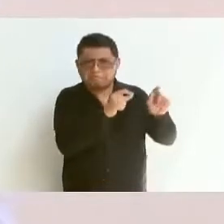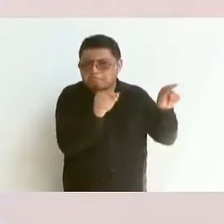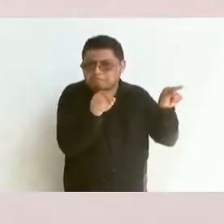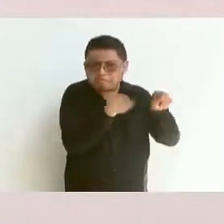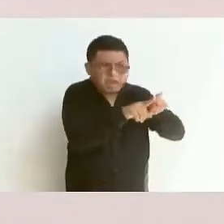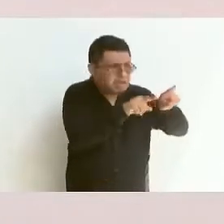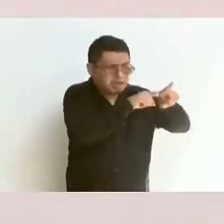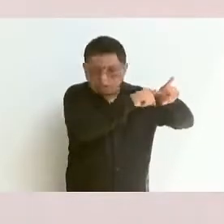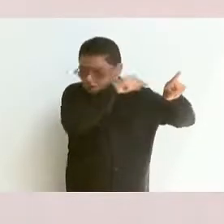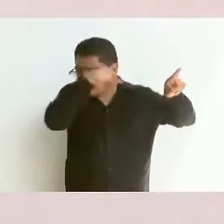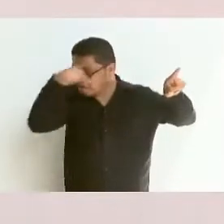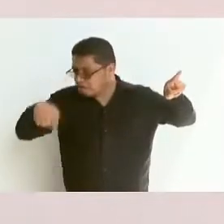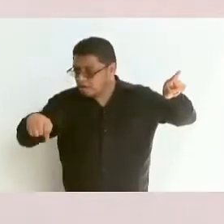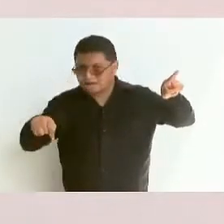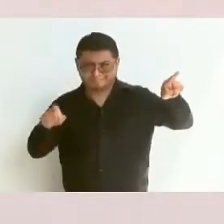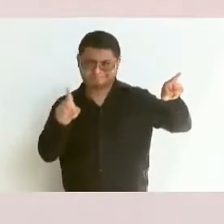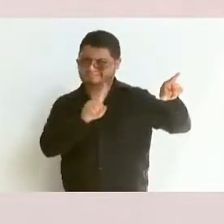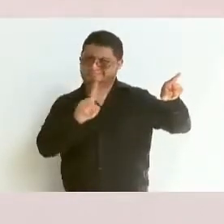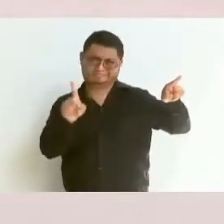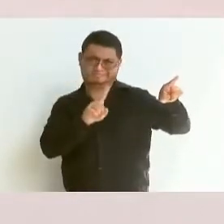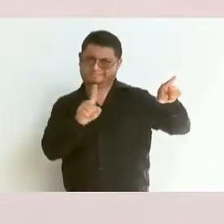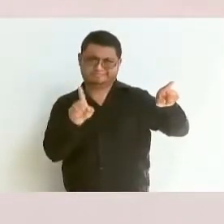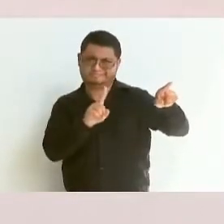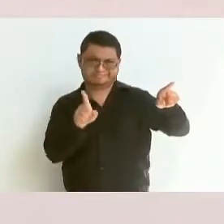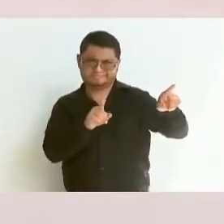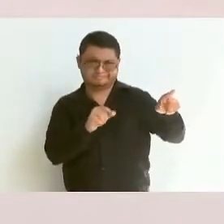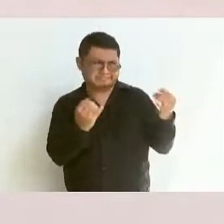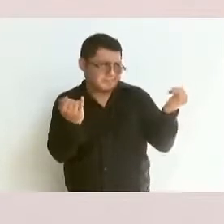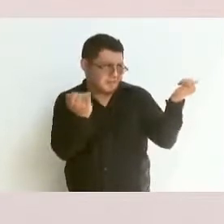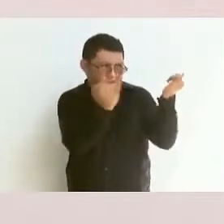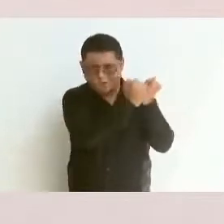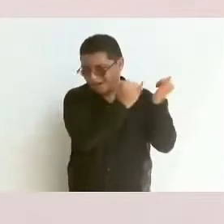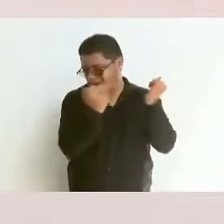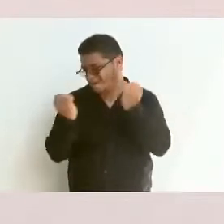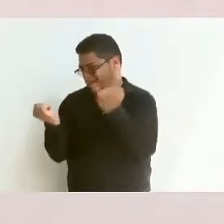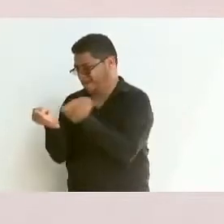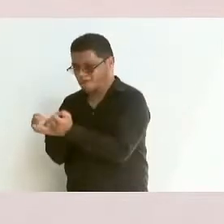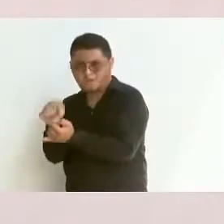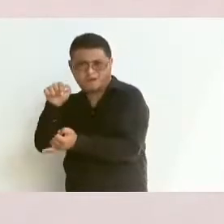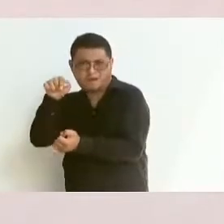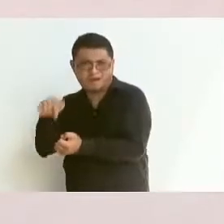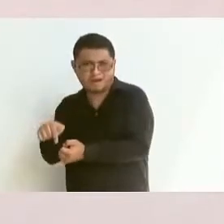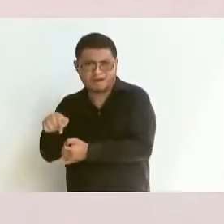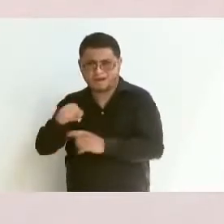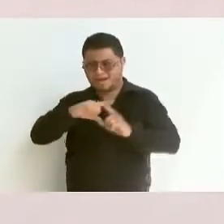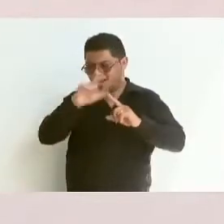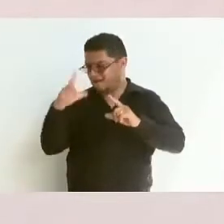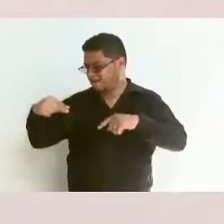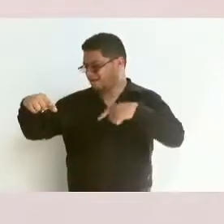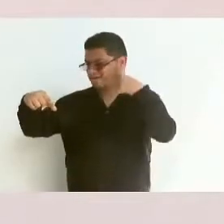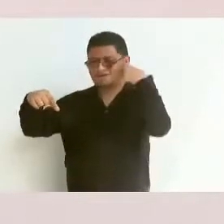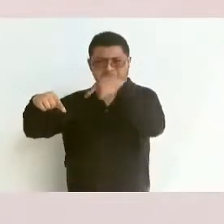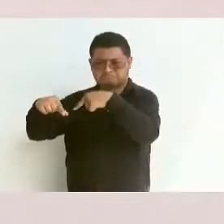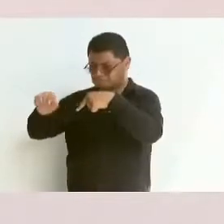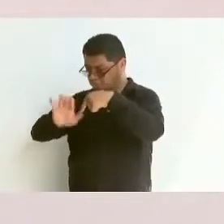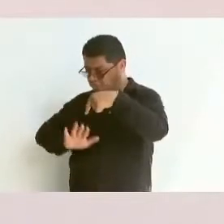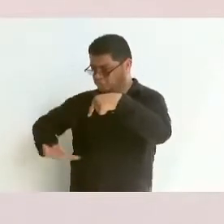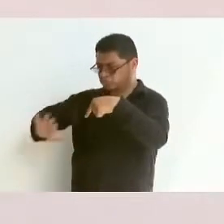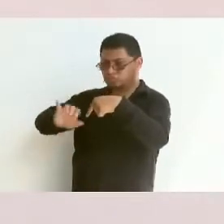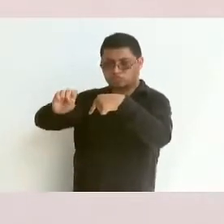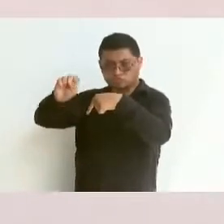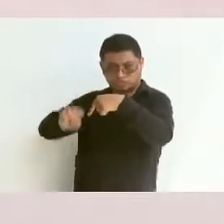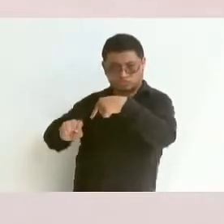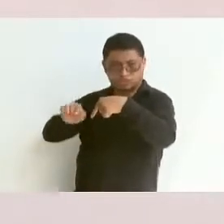que se tiene en el sureste de nuestro país